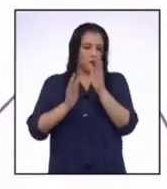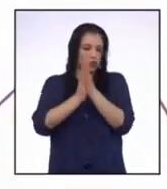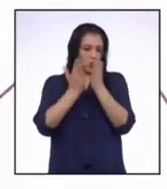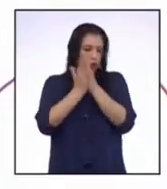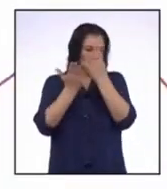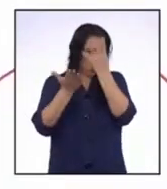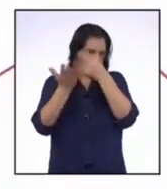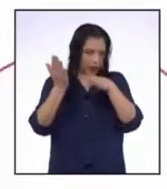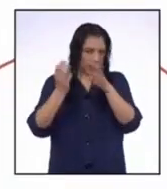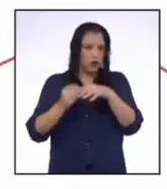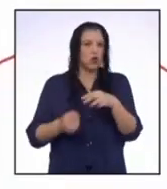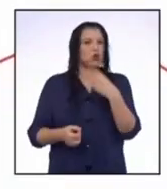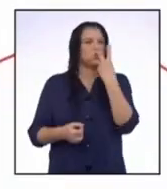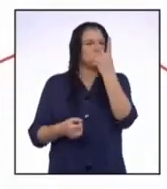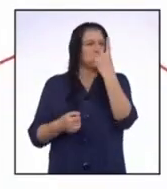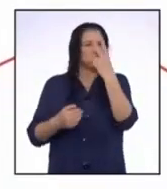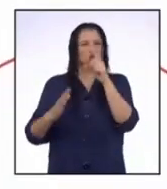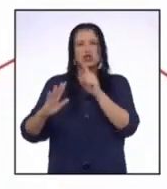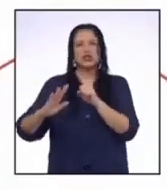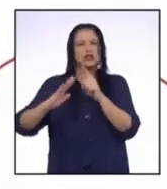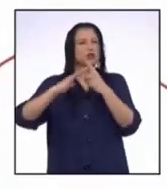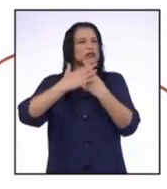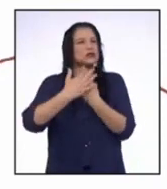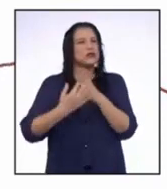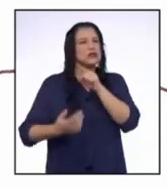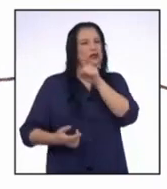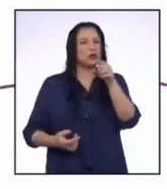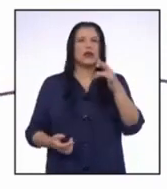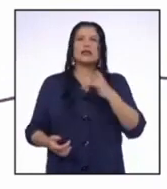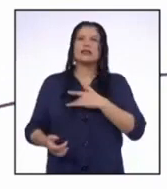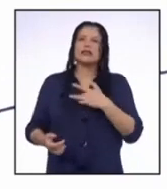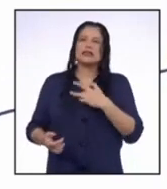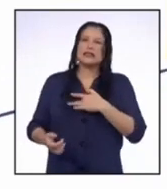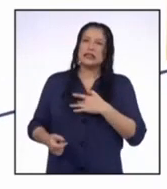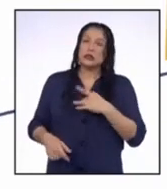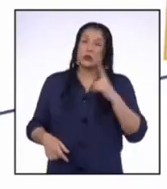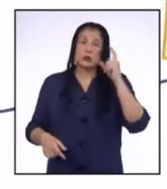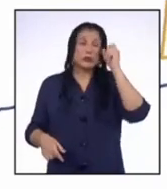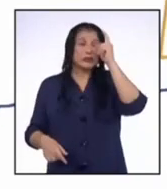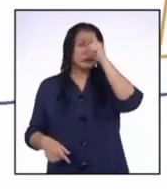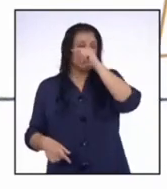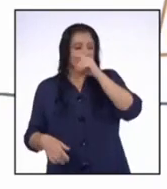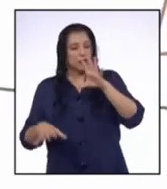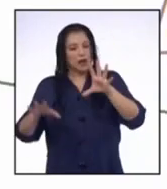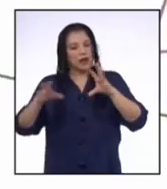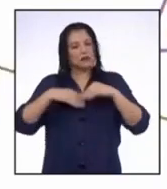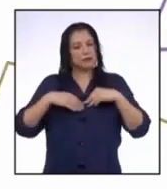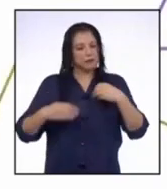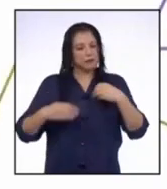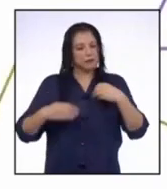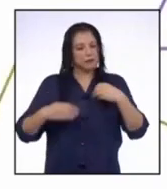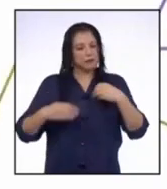cuaderno 2 situaciones en las que hayas sentido que te costó mucho aceptar tus emociones.